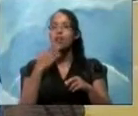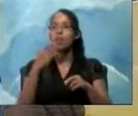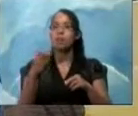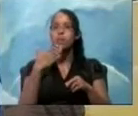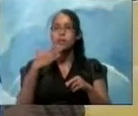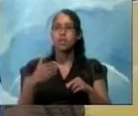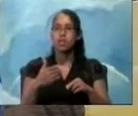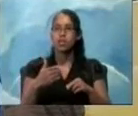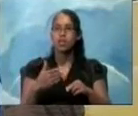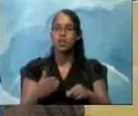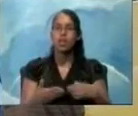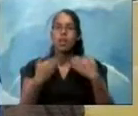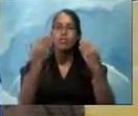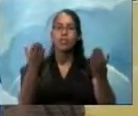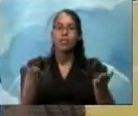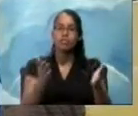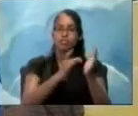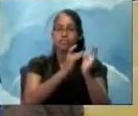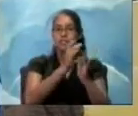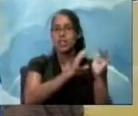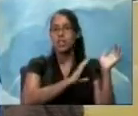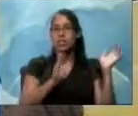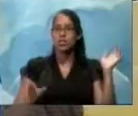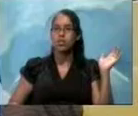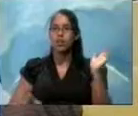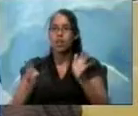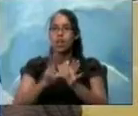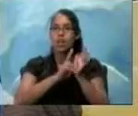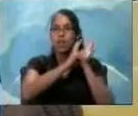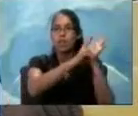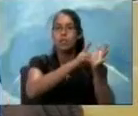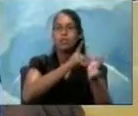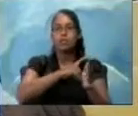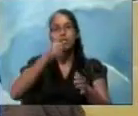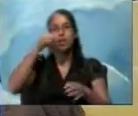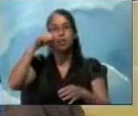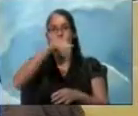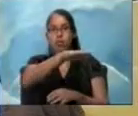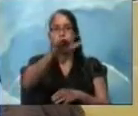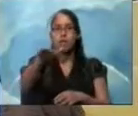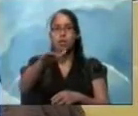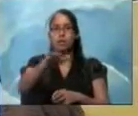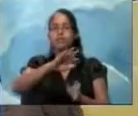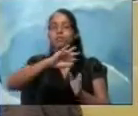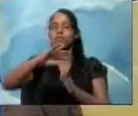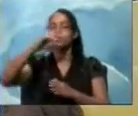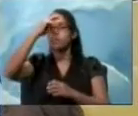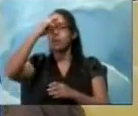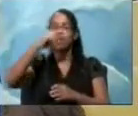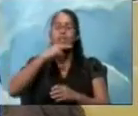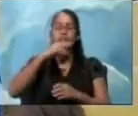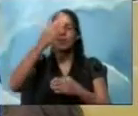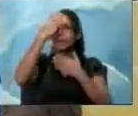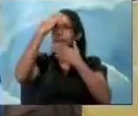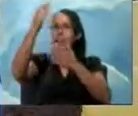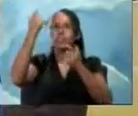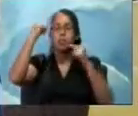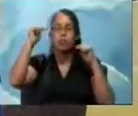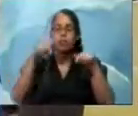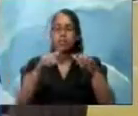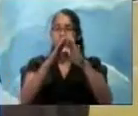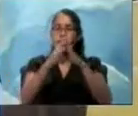y entregó a Jesús a la voluntad de ellos. Padre, gracias por esta palabra.